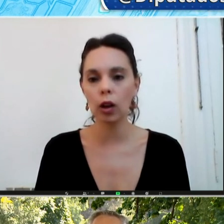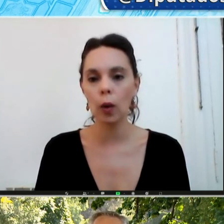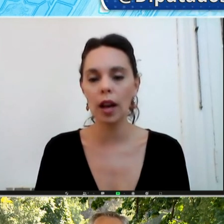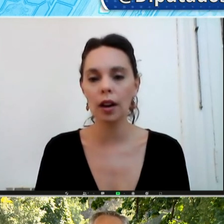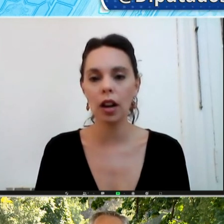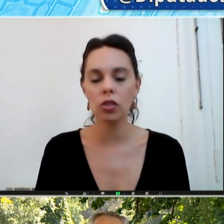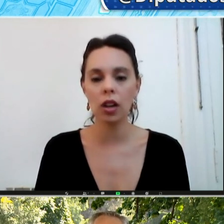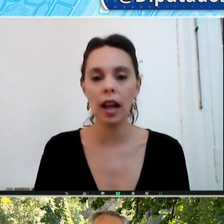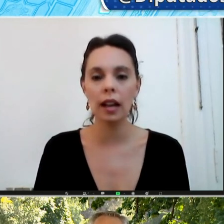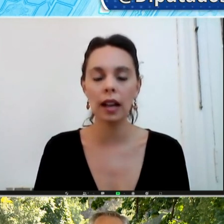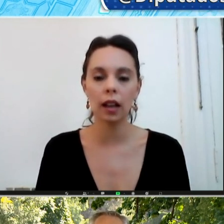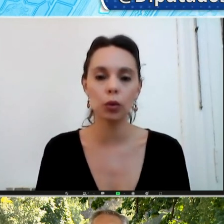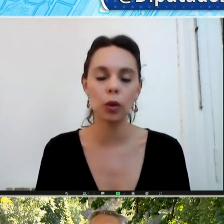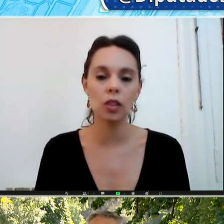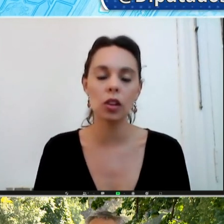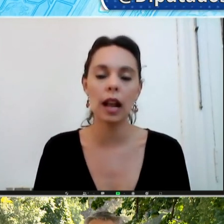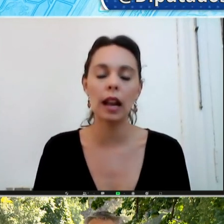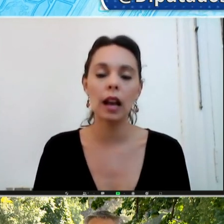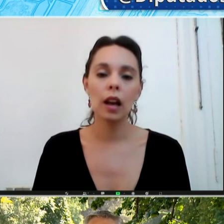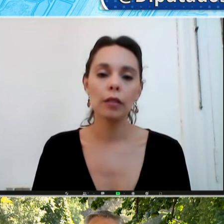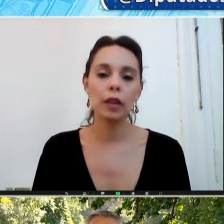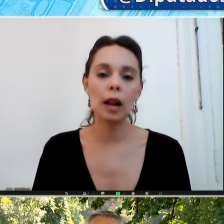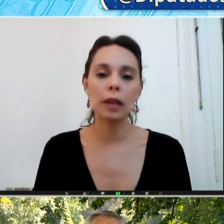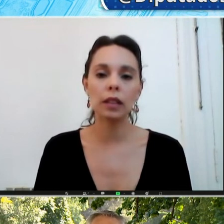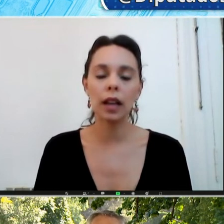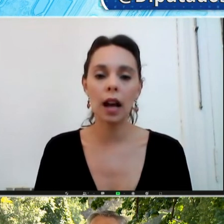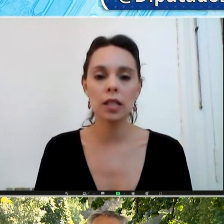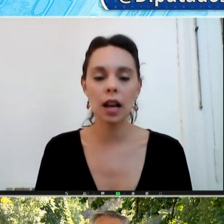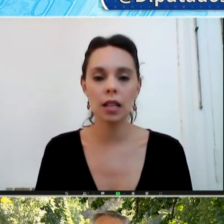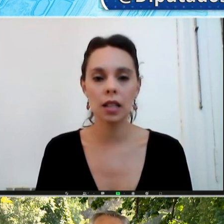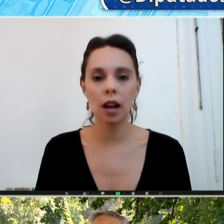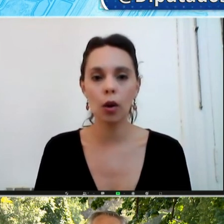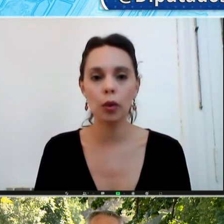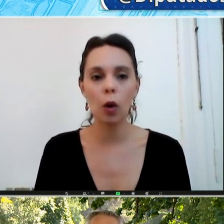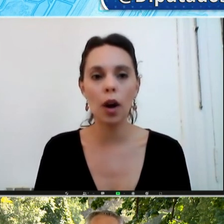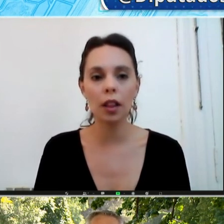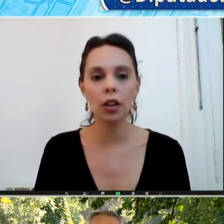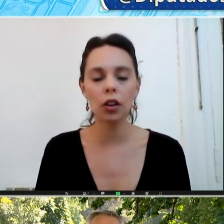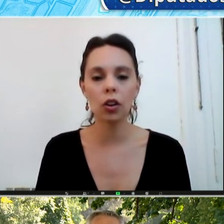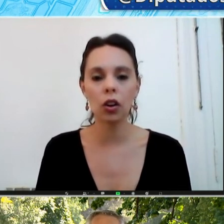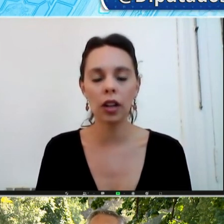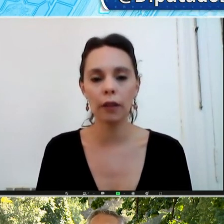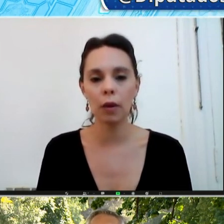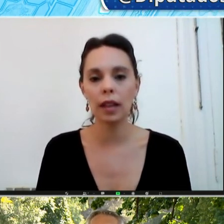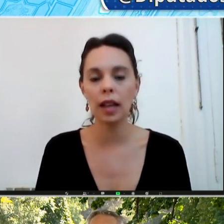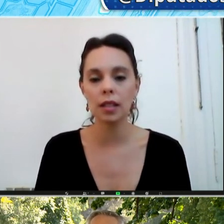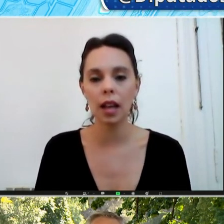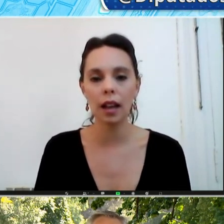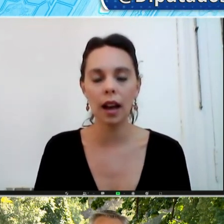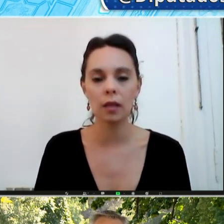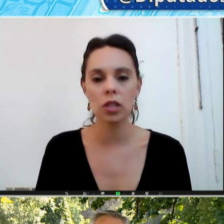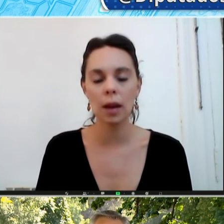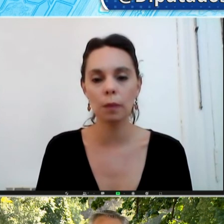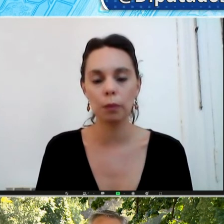celebraban que el gobierno nacional, el Ejecutivo Nacional, finalmente haya llegado a un acuerdo con el FMI, así